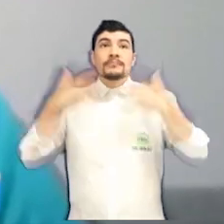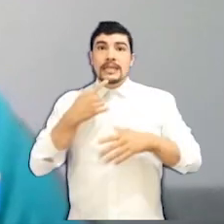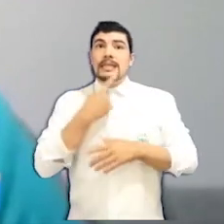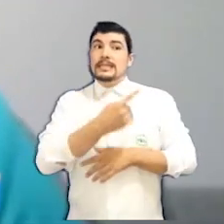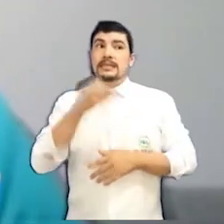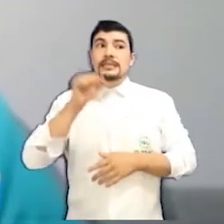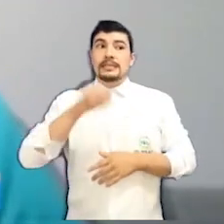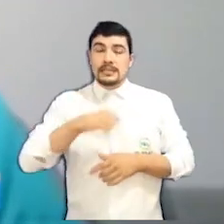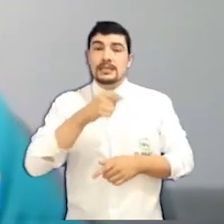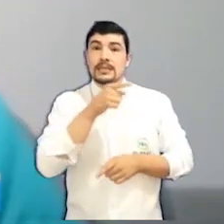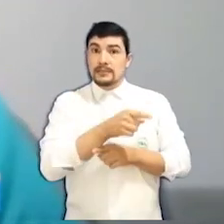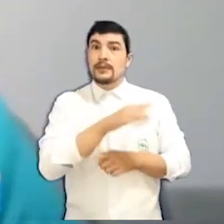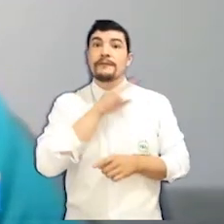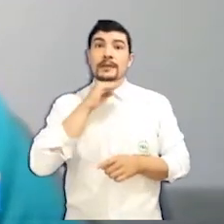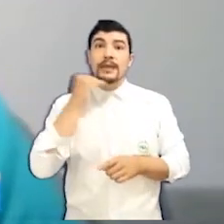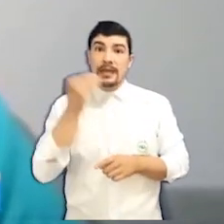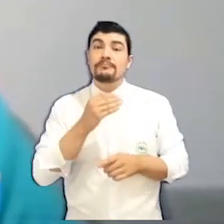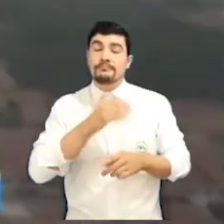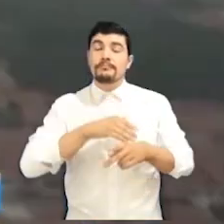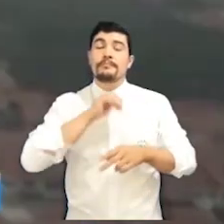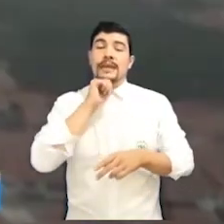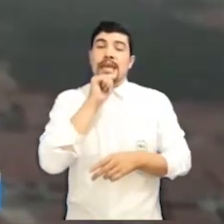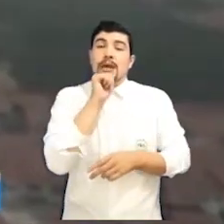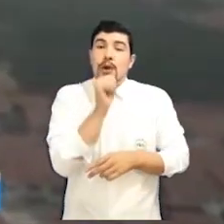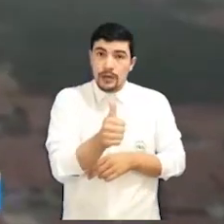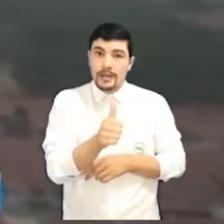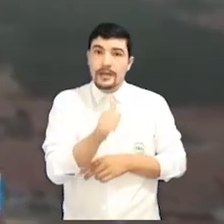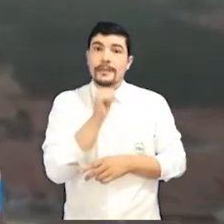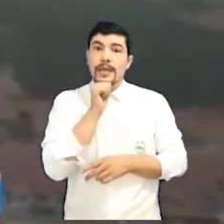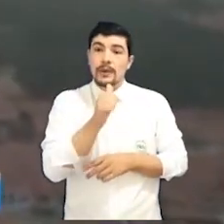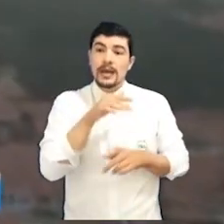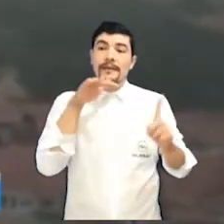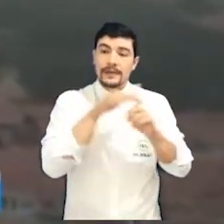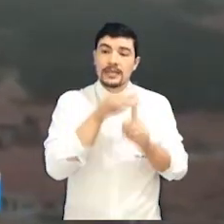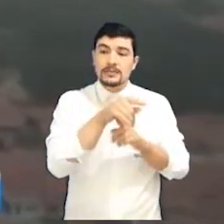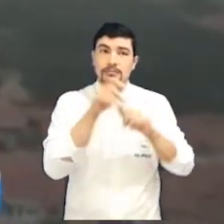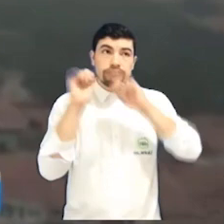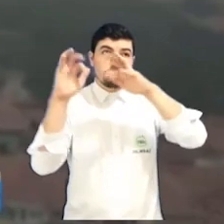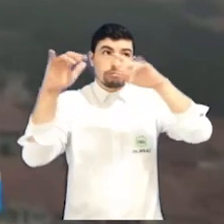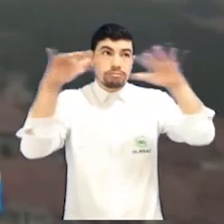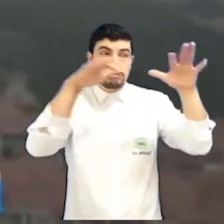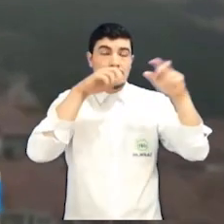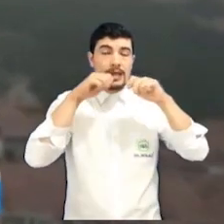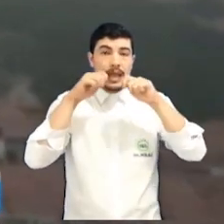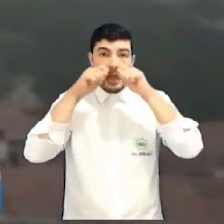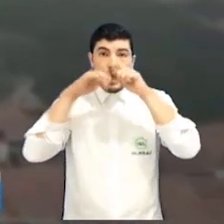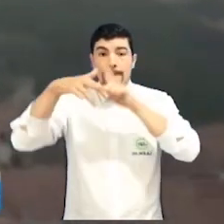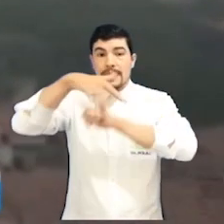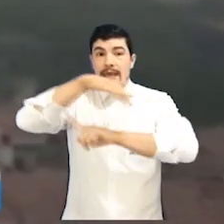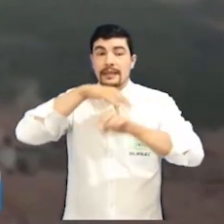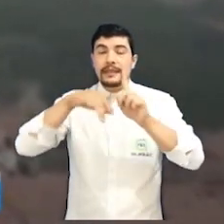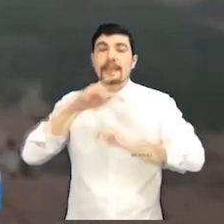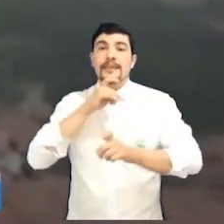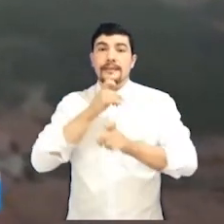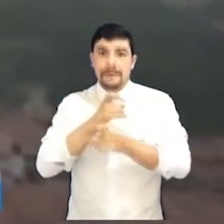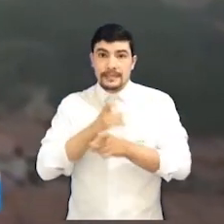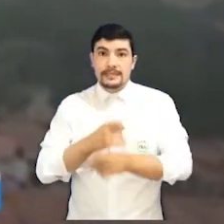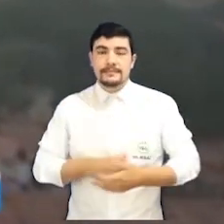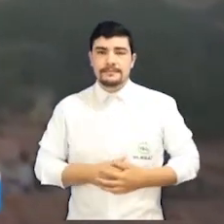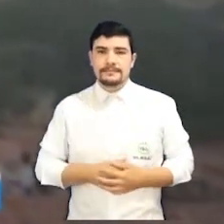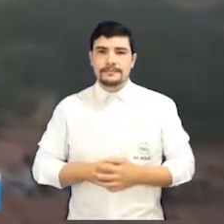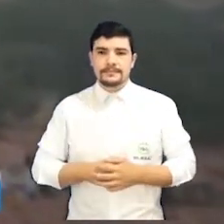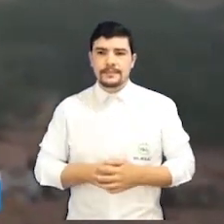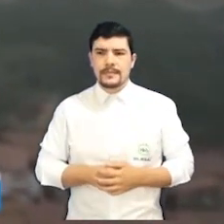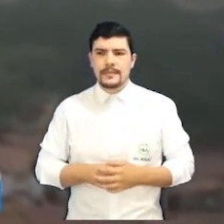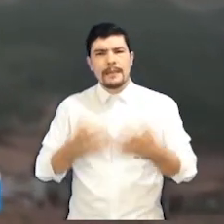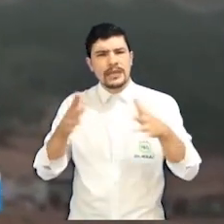Tenemos aproximadamente unas 2 semanas con esta situación. Es muy difícil manejar eso. La mejor manera de hacerlo es tratar de mantener